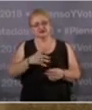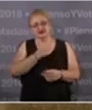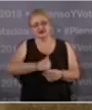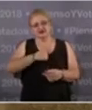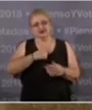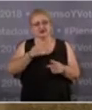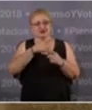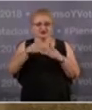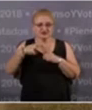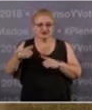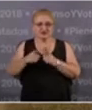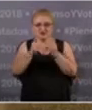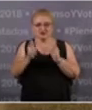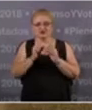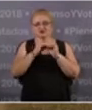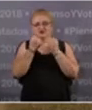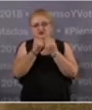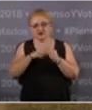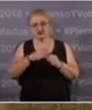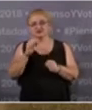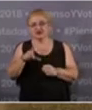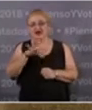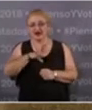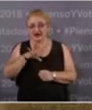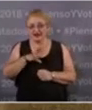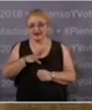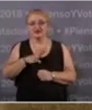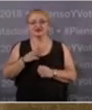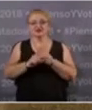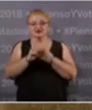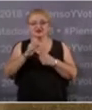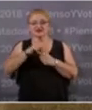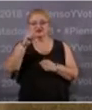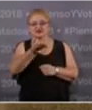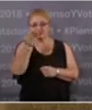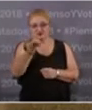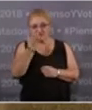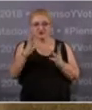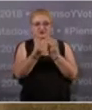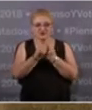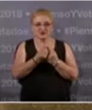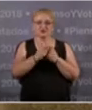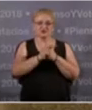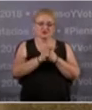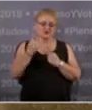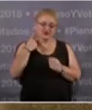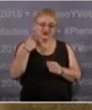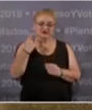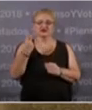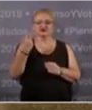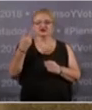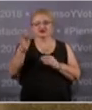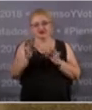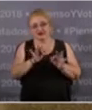sociales. A ello se le suma la violencia escolar, comunitaria, política, docente, laboral e